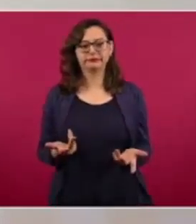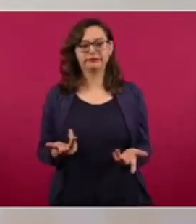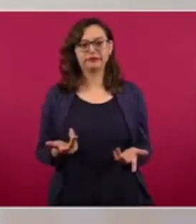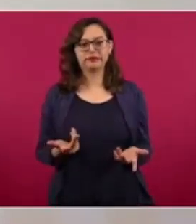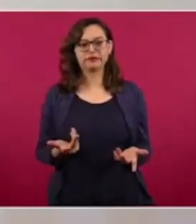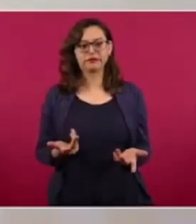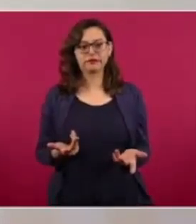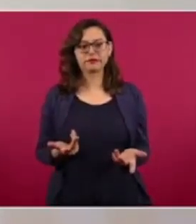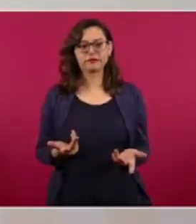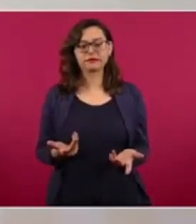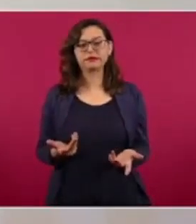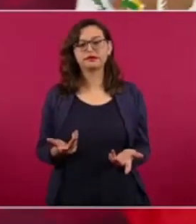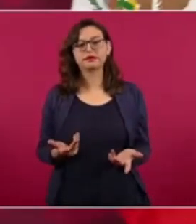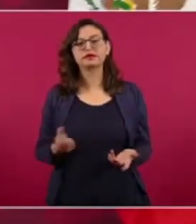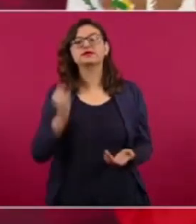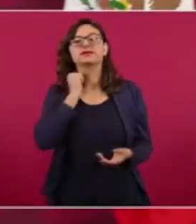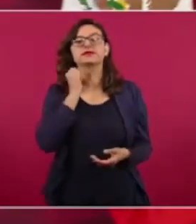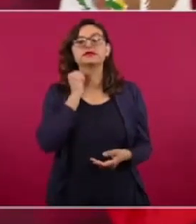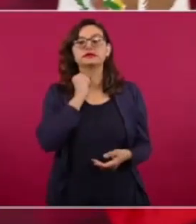los senadores.